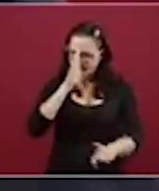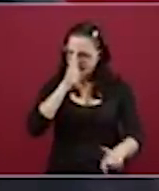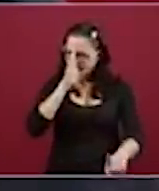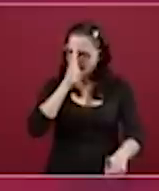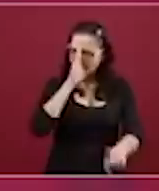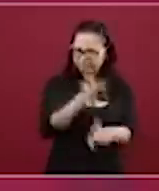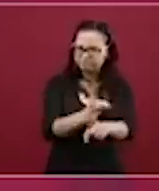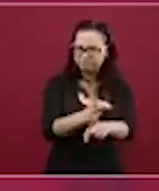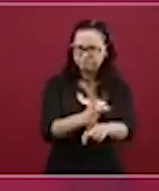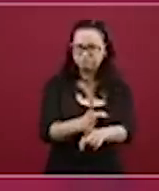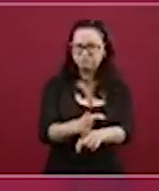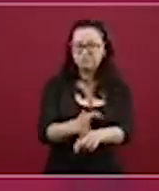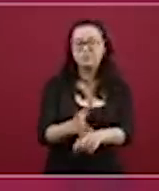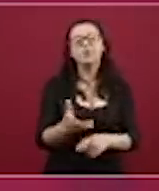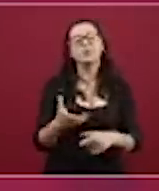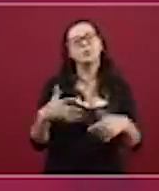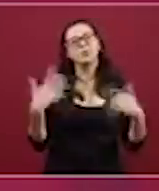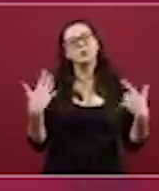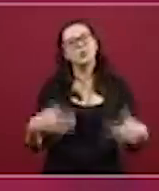y el mensaje